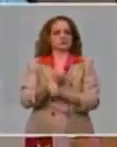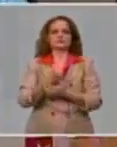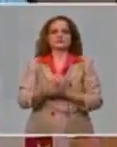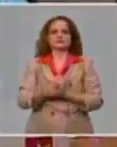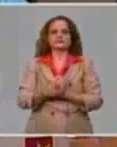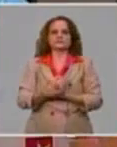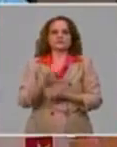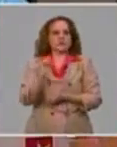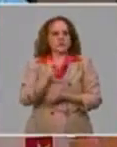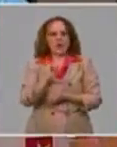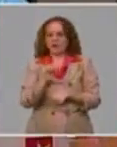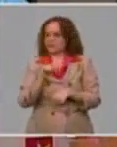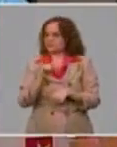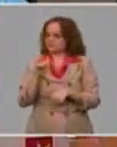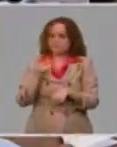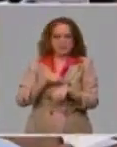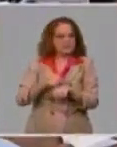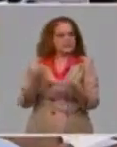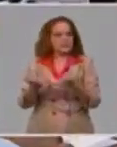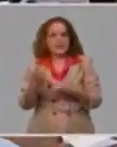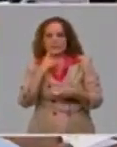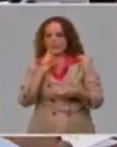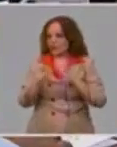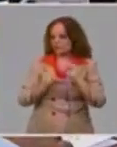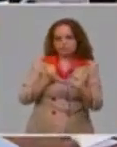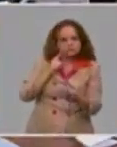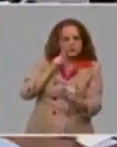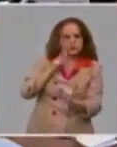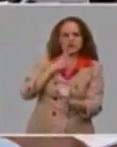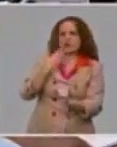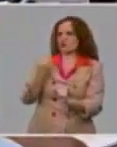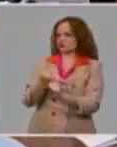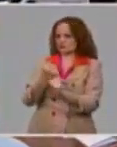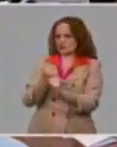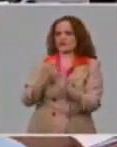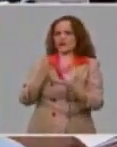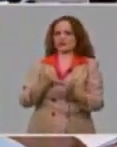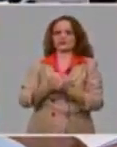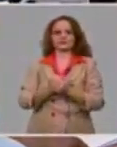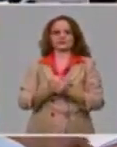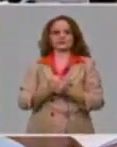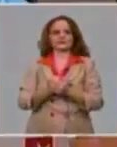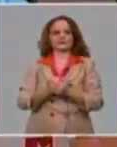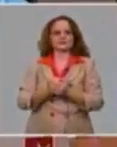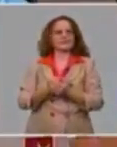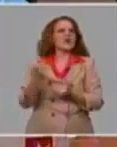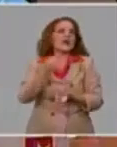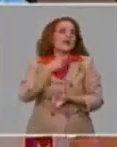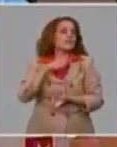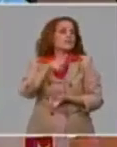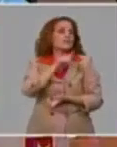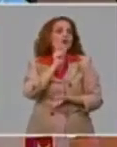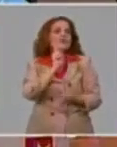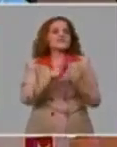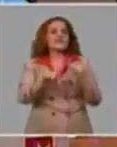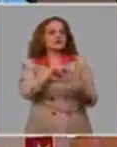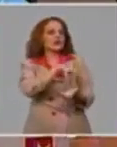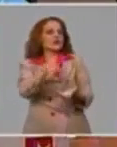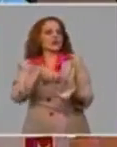recuperando tiempo. ¿Dónde están concentradas esas inversiones, además de todo lo que se hizo en el sector de la salud? No, las inversiones las